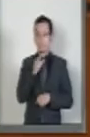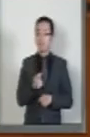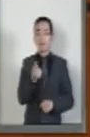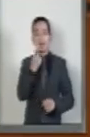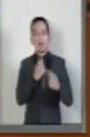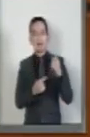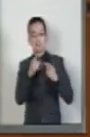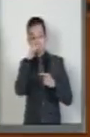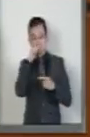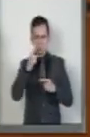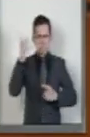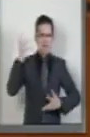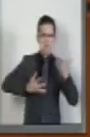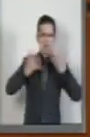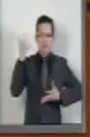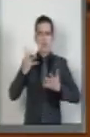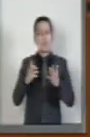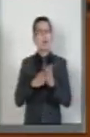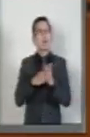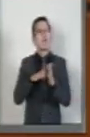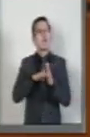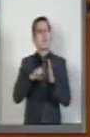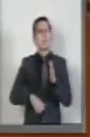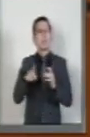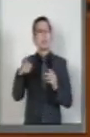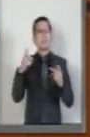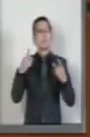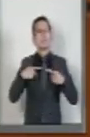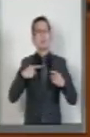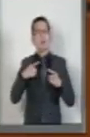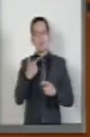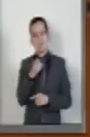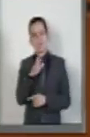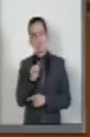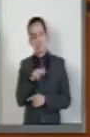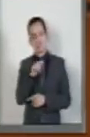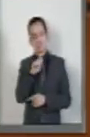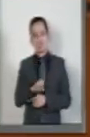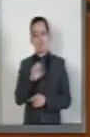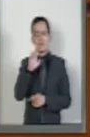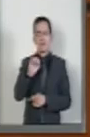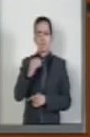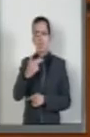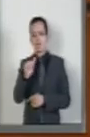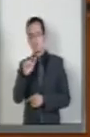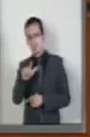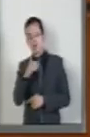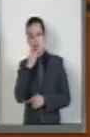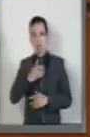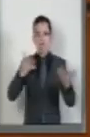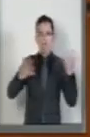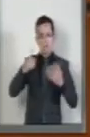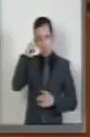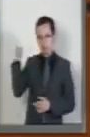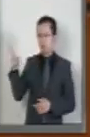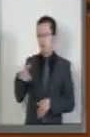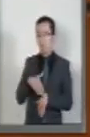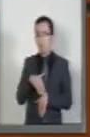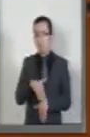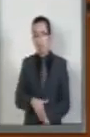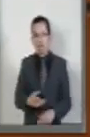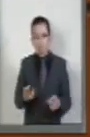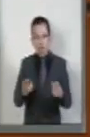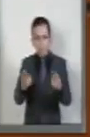en una foto, al gerente de OHL, para que el gobierno doblara las manos y negociara la